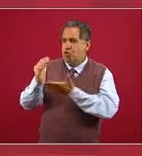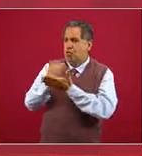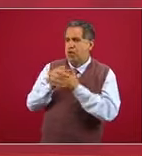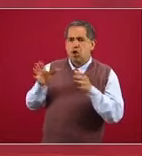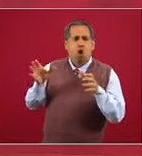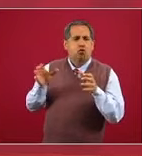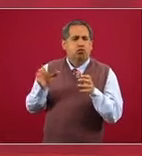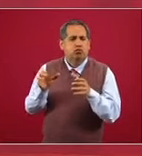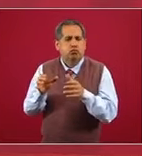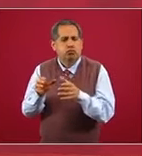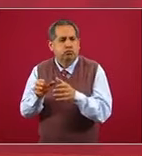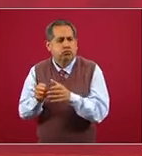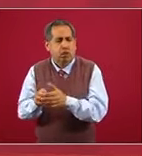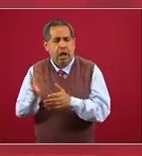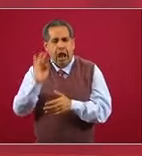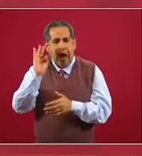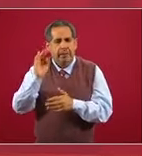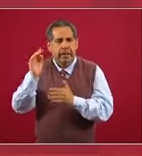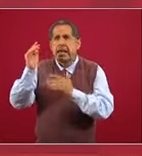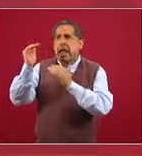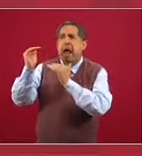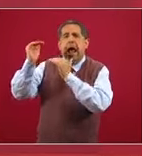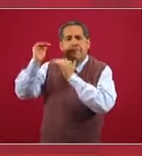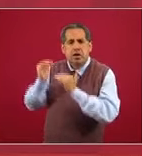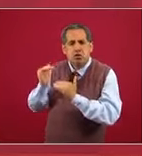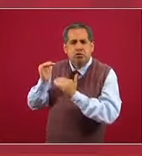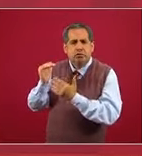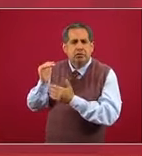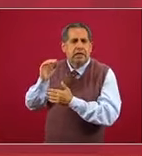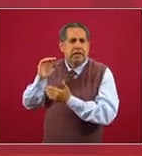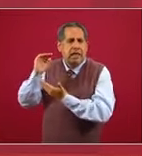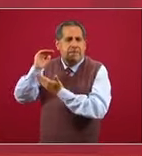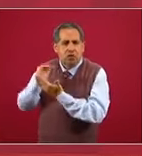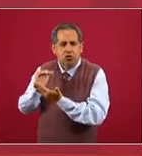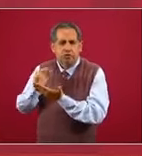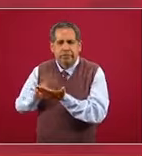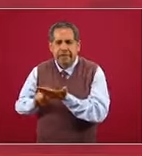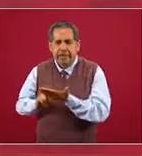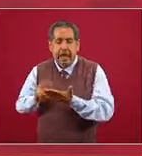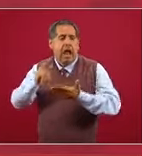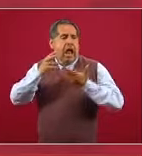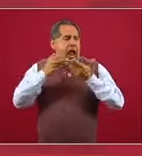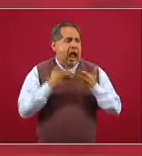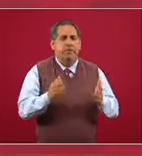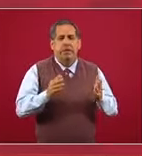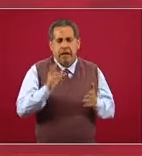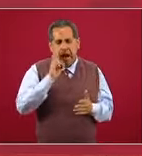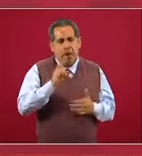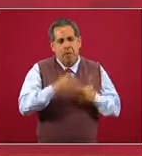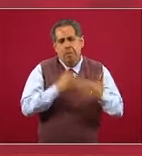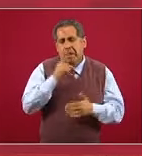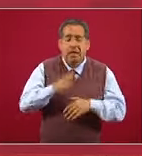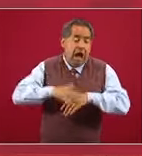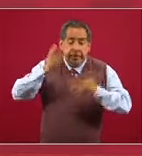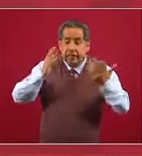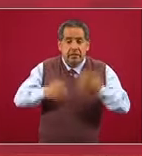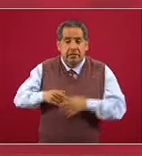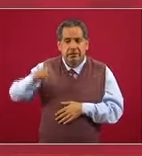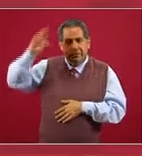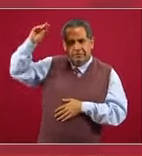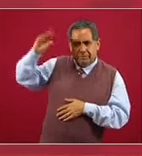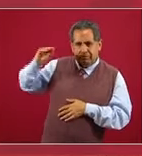una expectativa de bajar todavía a un nivel de riesgo menor, y en ese nivel poder abrir un poco más. Todos los niveles